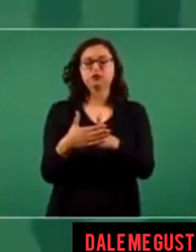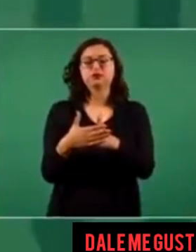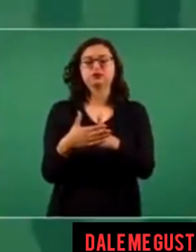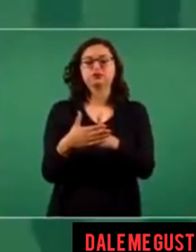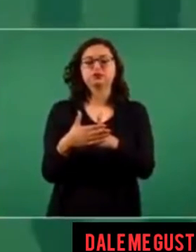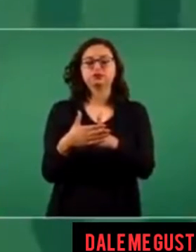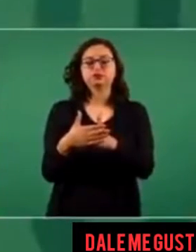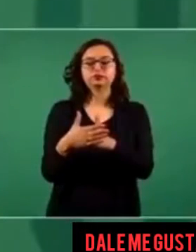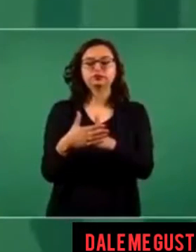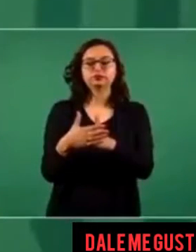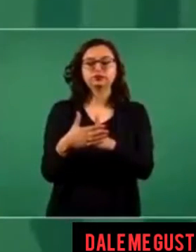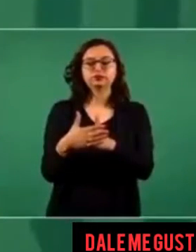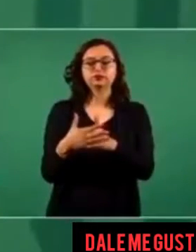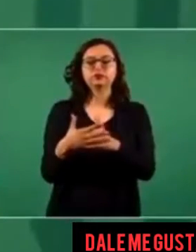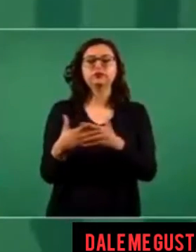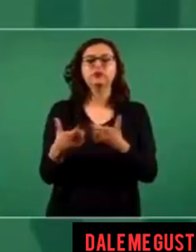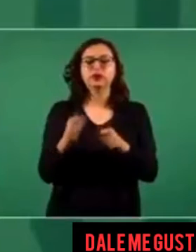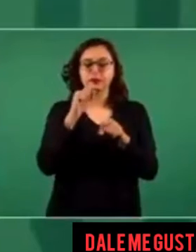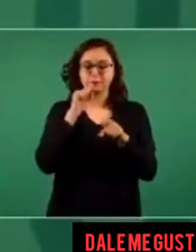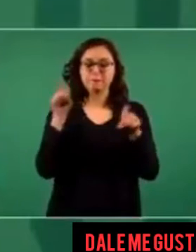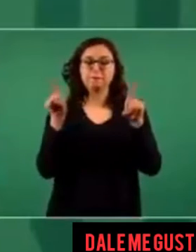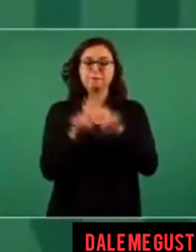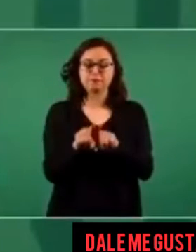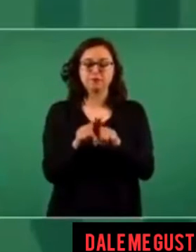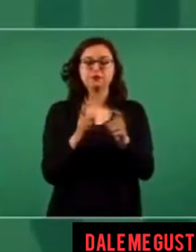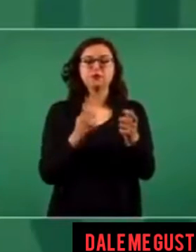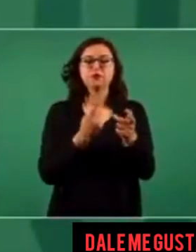otorgar créditos